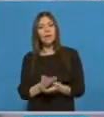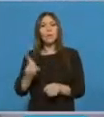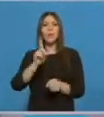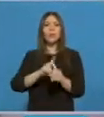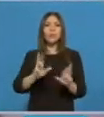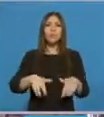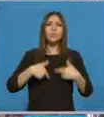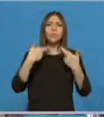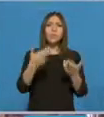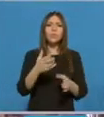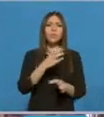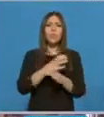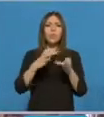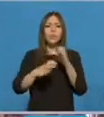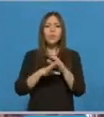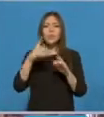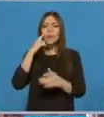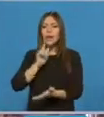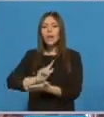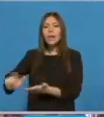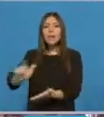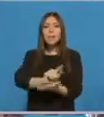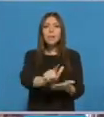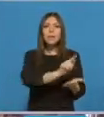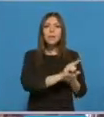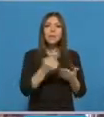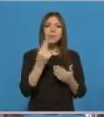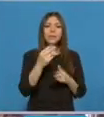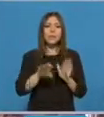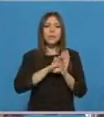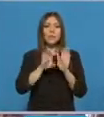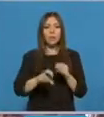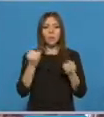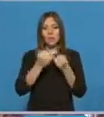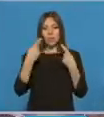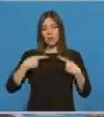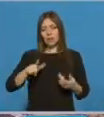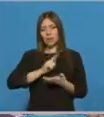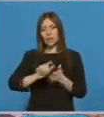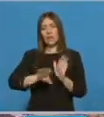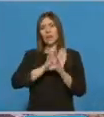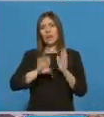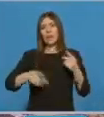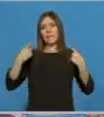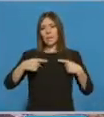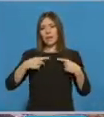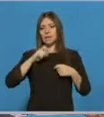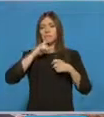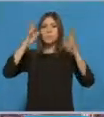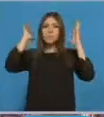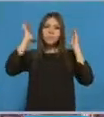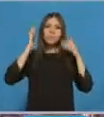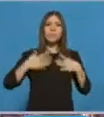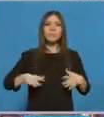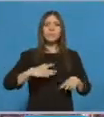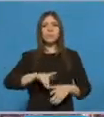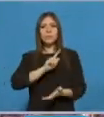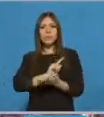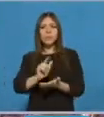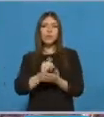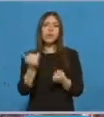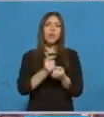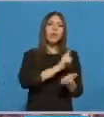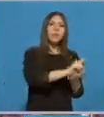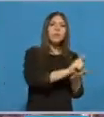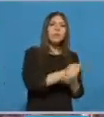donación de artículos de limpieza y de higiene personal. De higiene personal, pues obviamente para ayudar a las familias, y de limpieza para